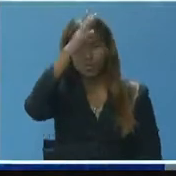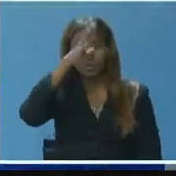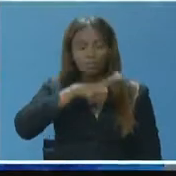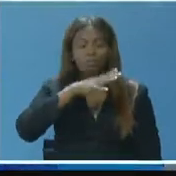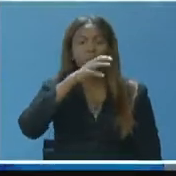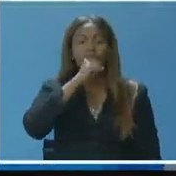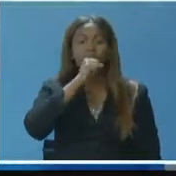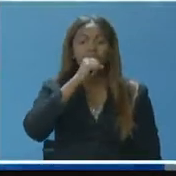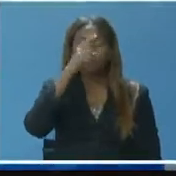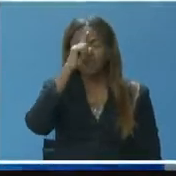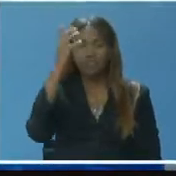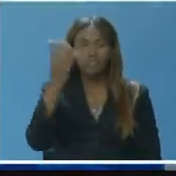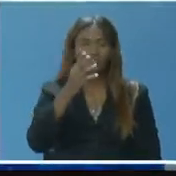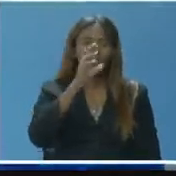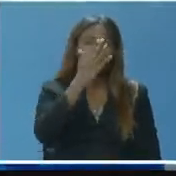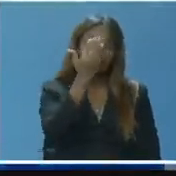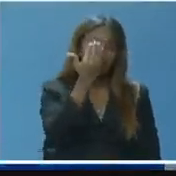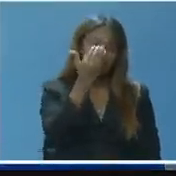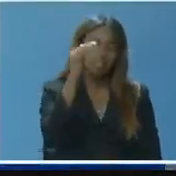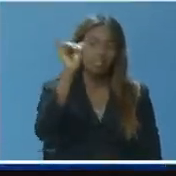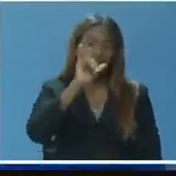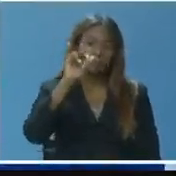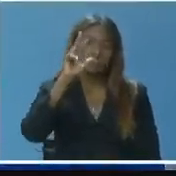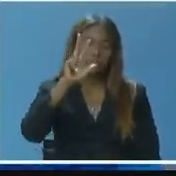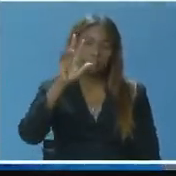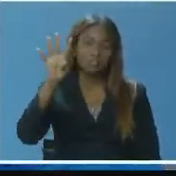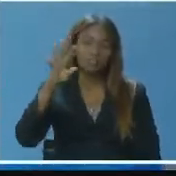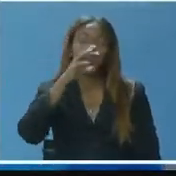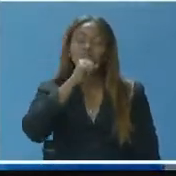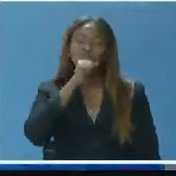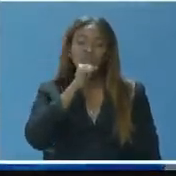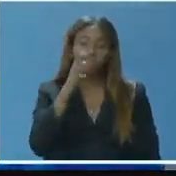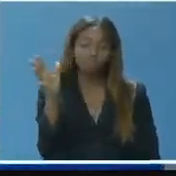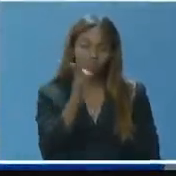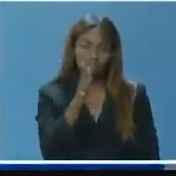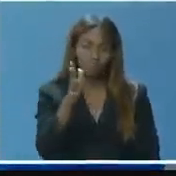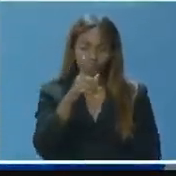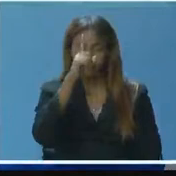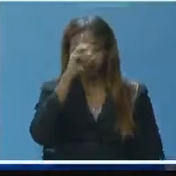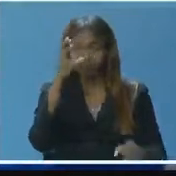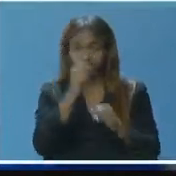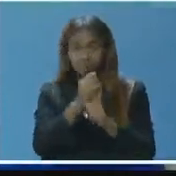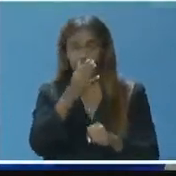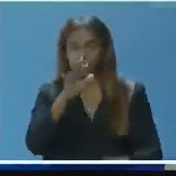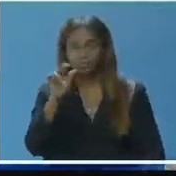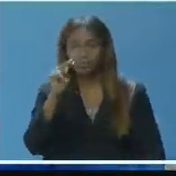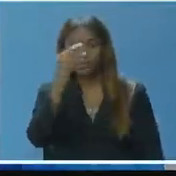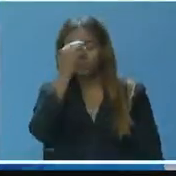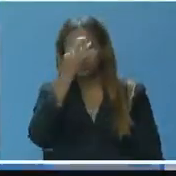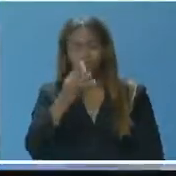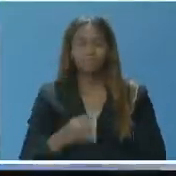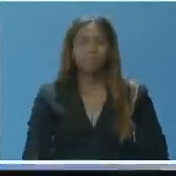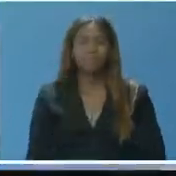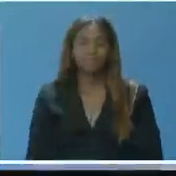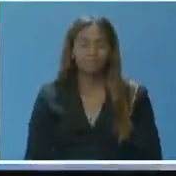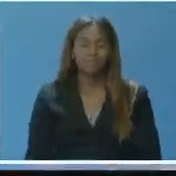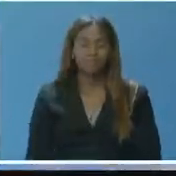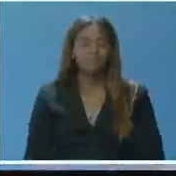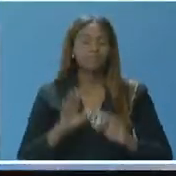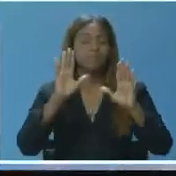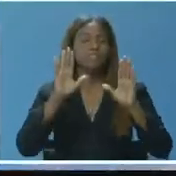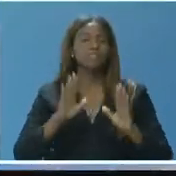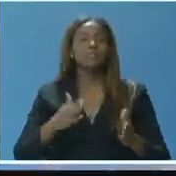edades comprendidas entre los 15 y 34 años. Para 4RD Noticias, Carmen Aybar.